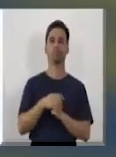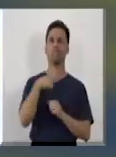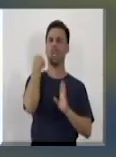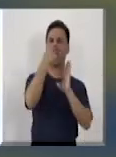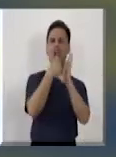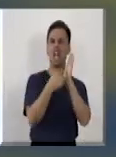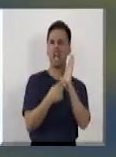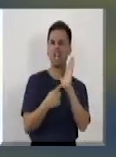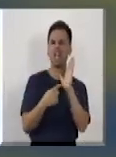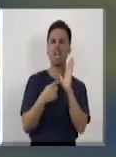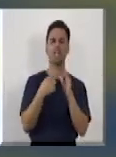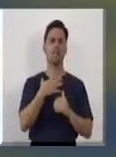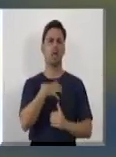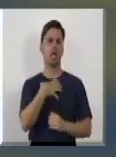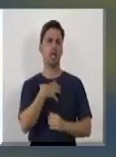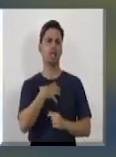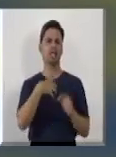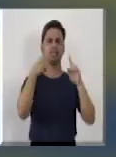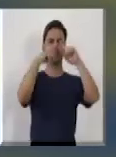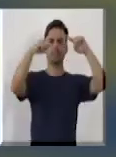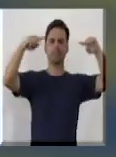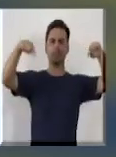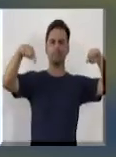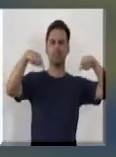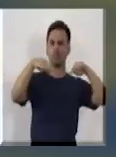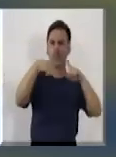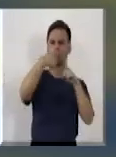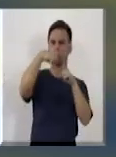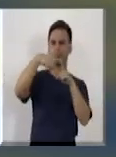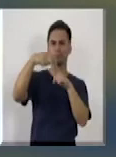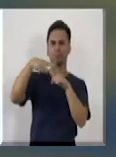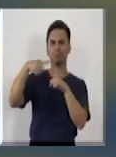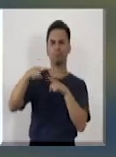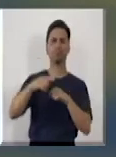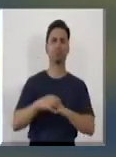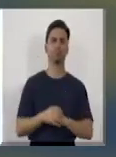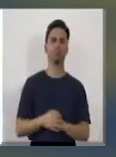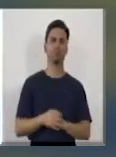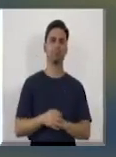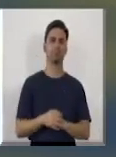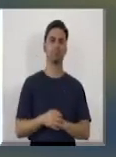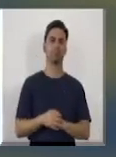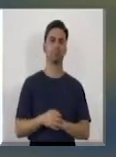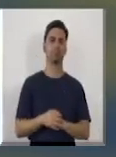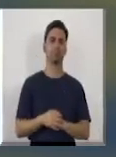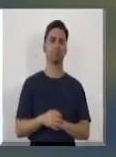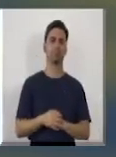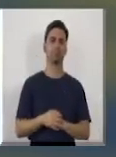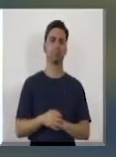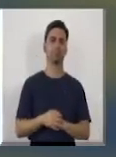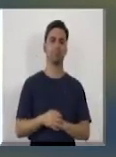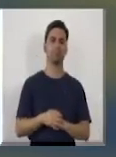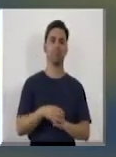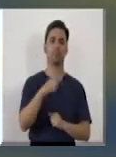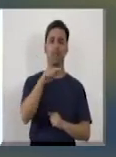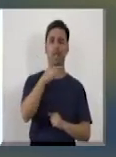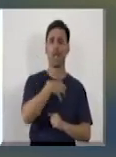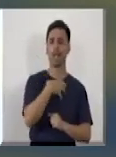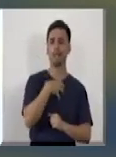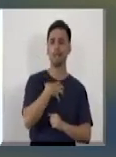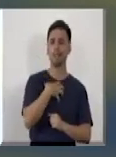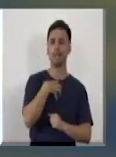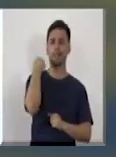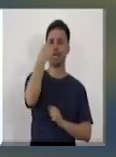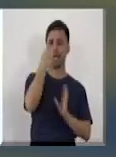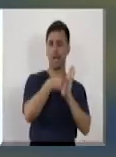control, receptores y conductores. Y hicimos un circuito allí que va a estar en correspondencia con cada uno